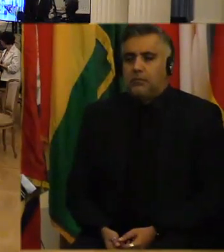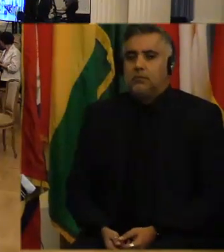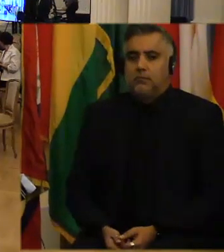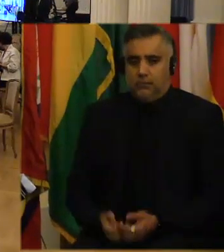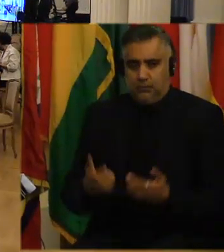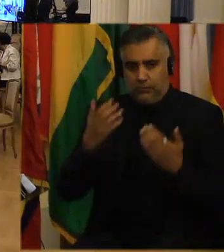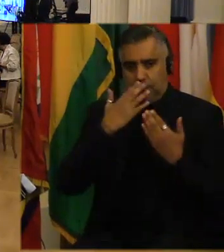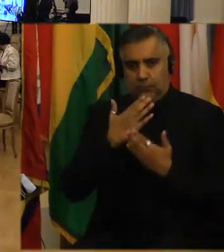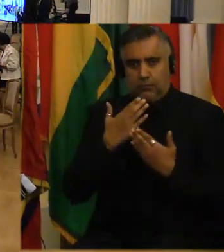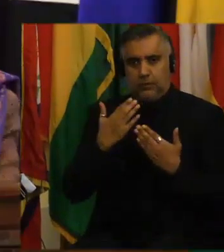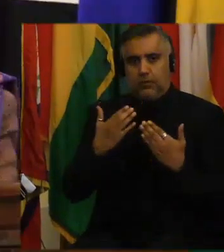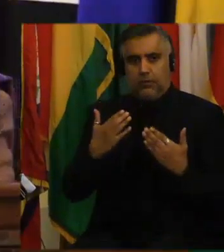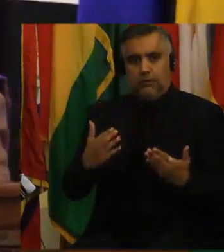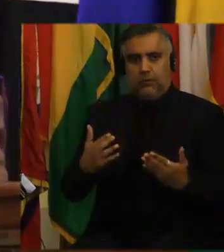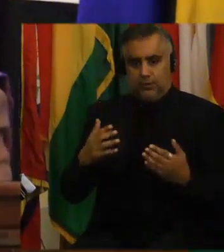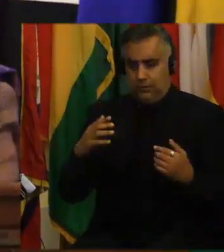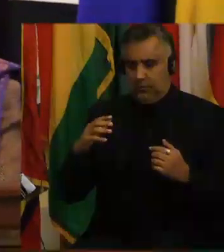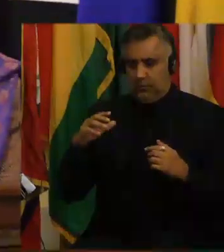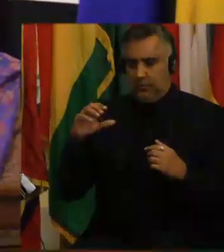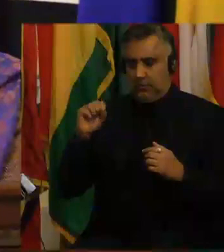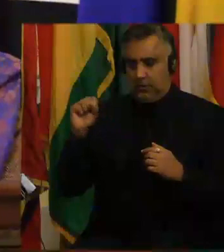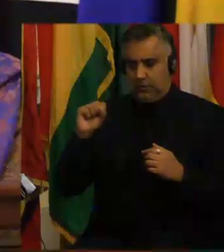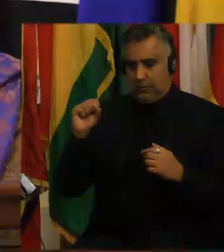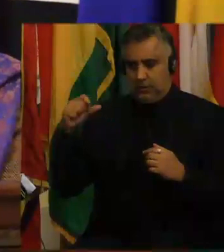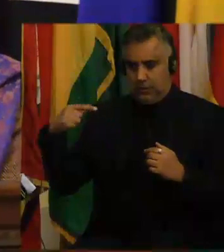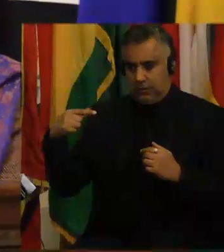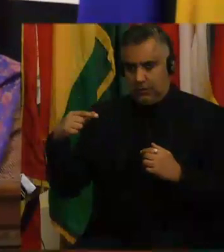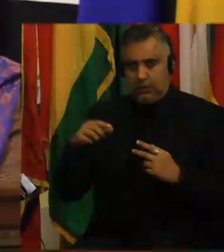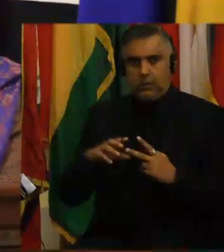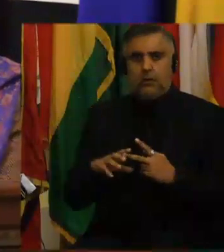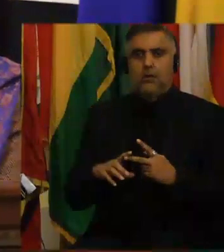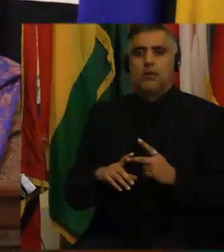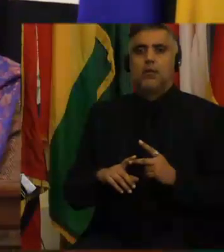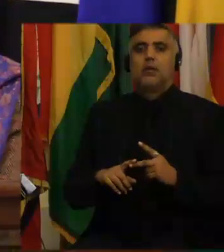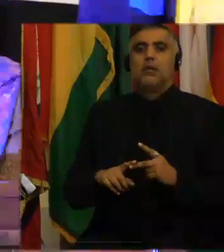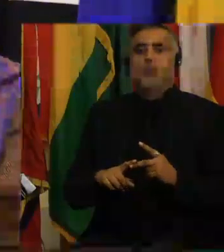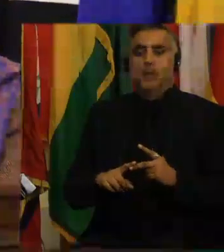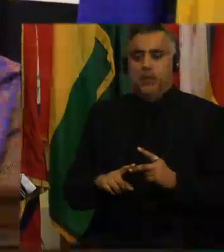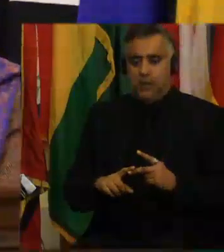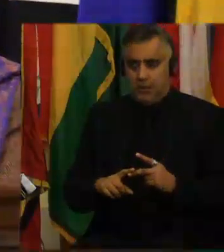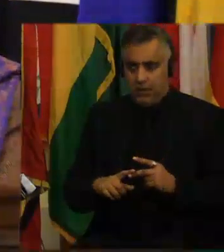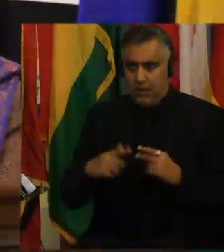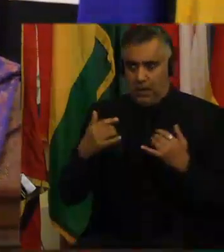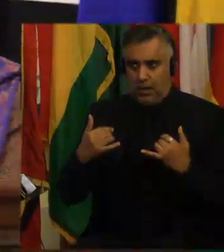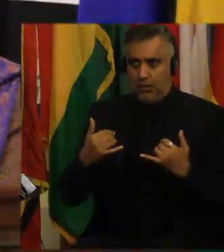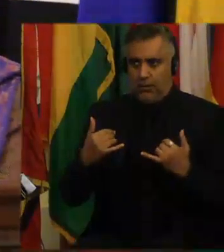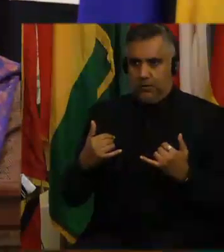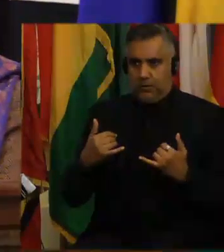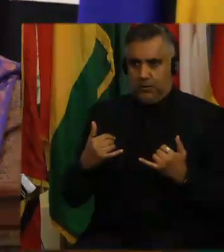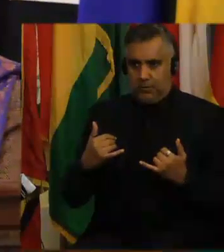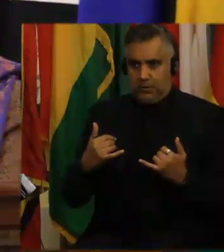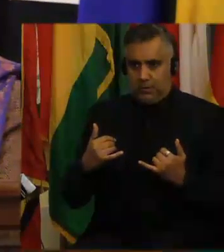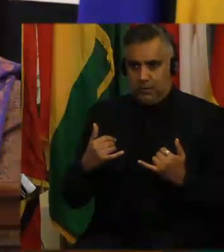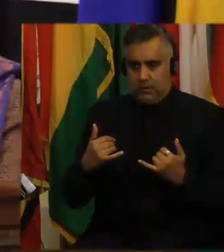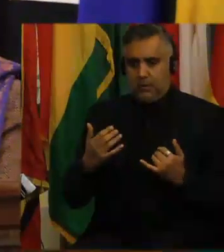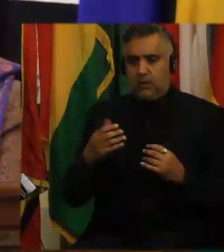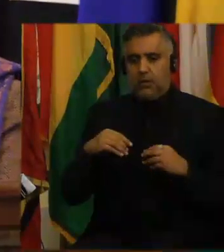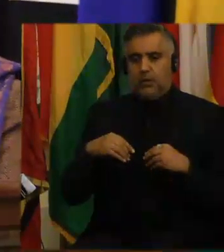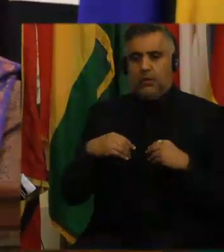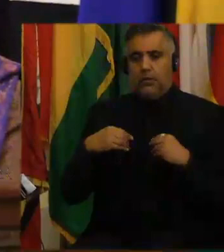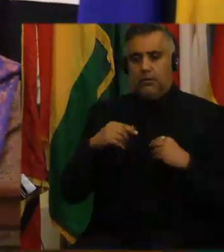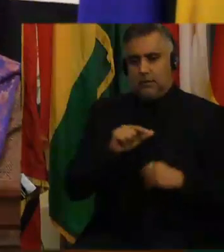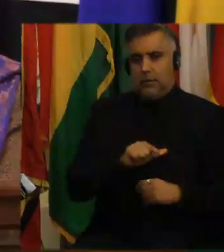Muchas gracias, secretario. Ahora le voy a entregar la conducción de toda la reunión a la